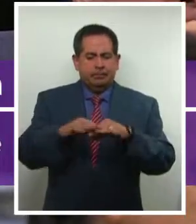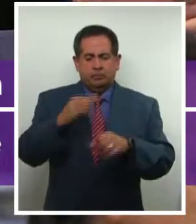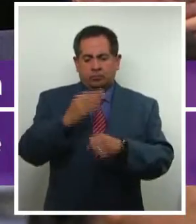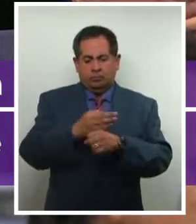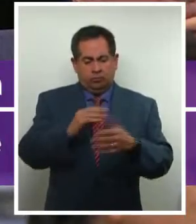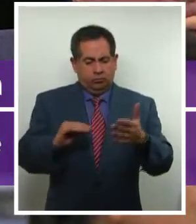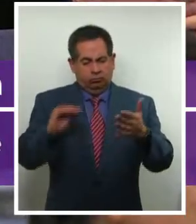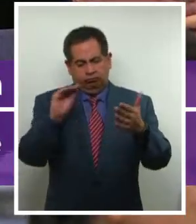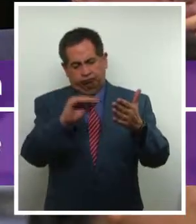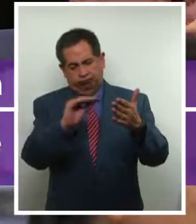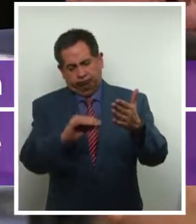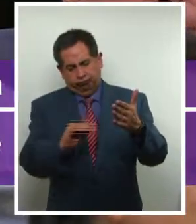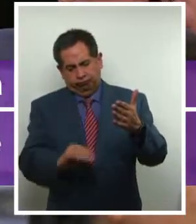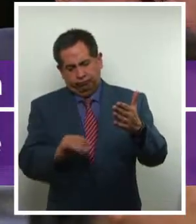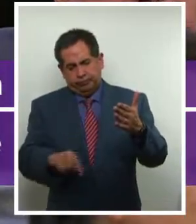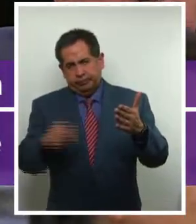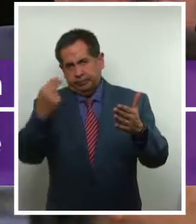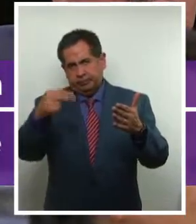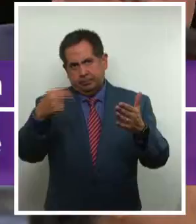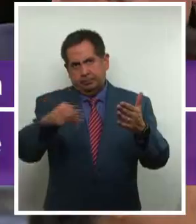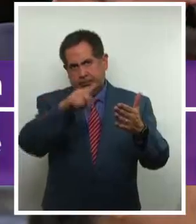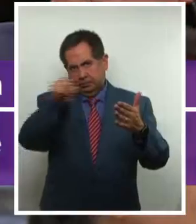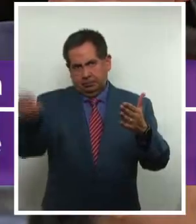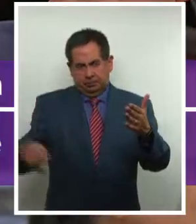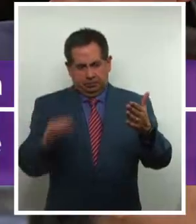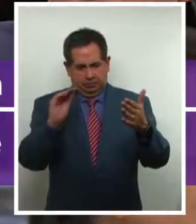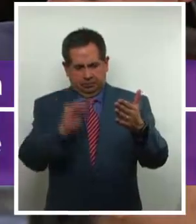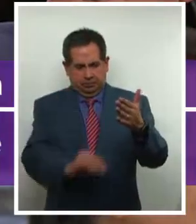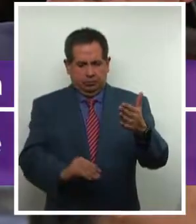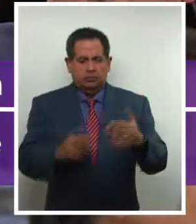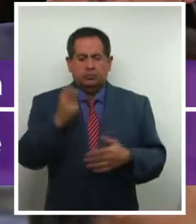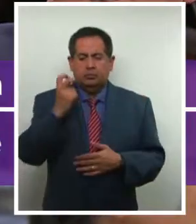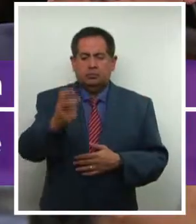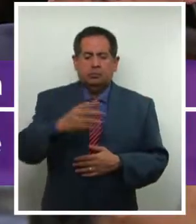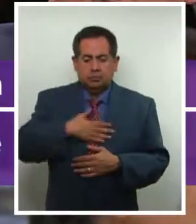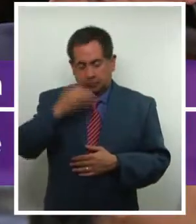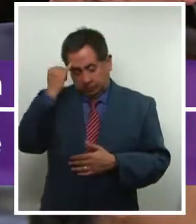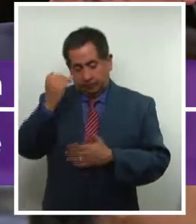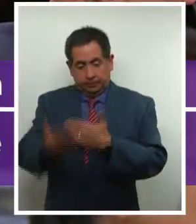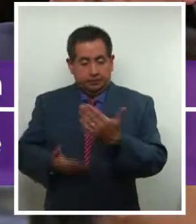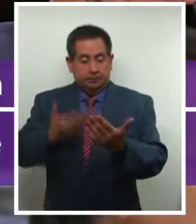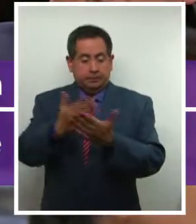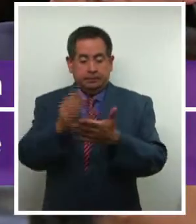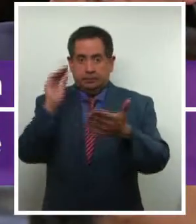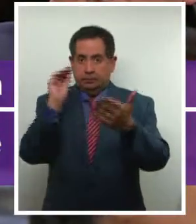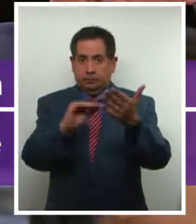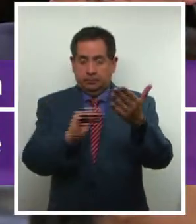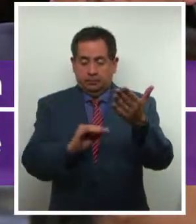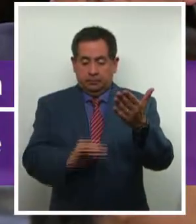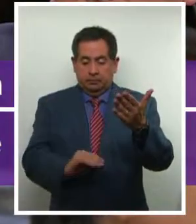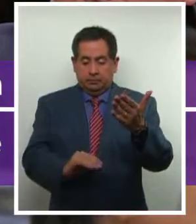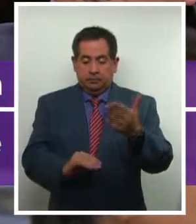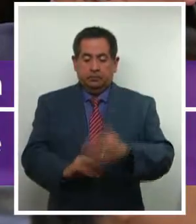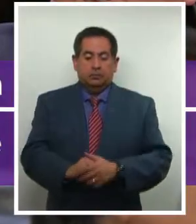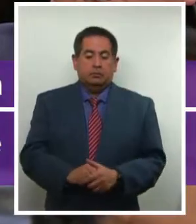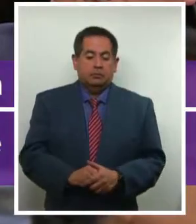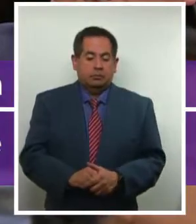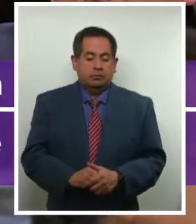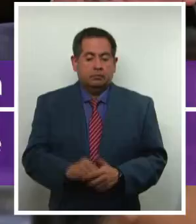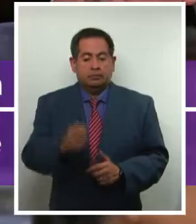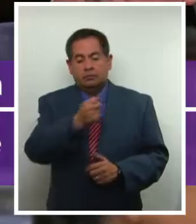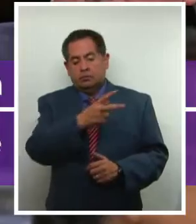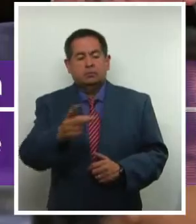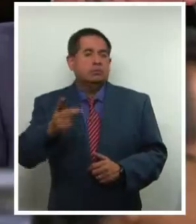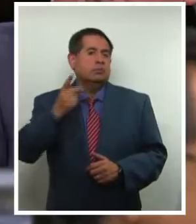texto. Por eso yo propongo que agreguemos: los diputados